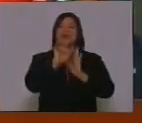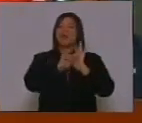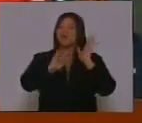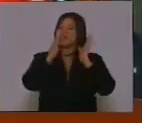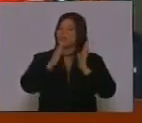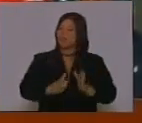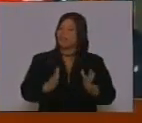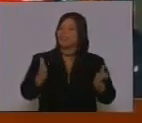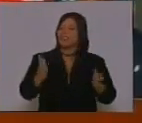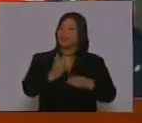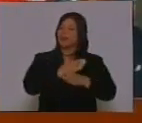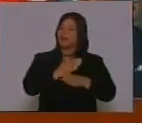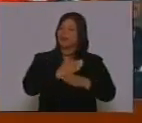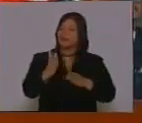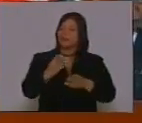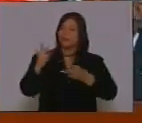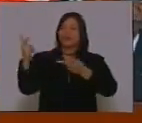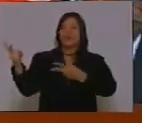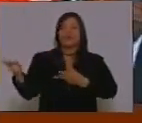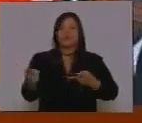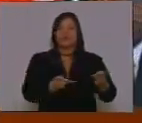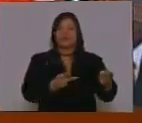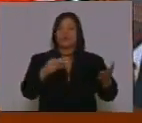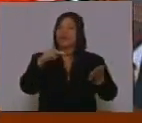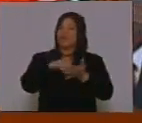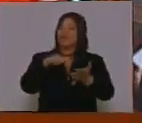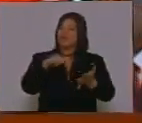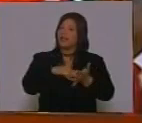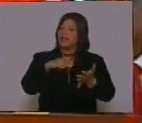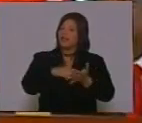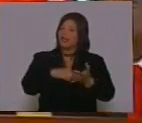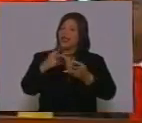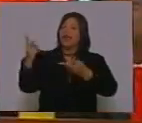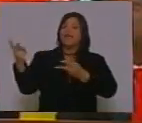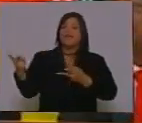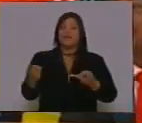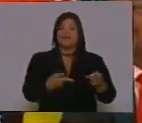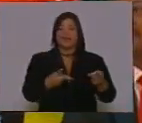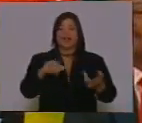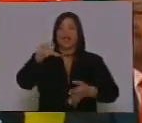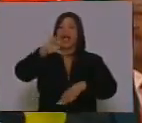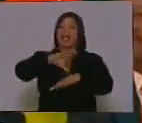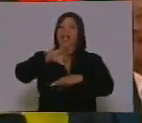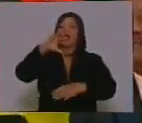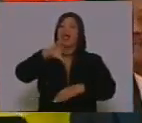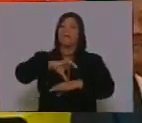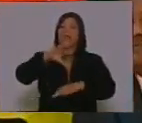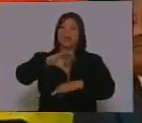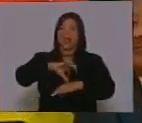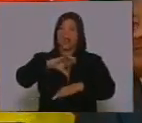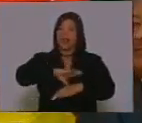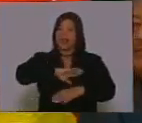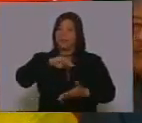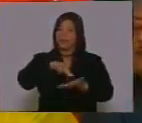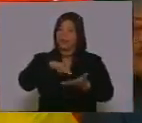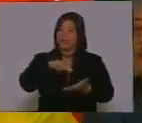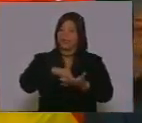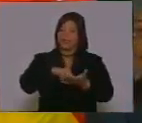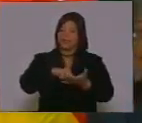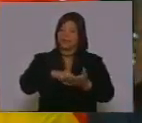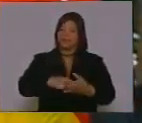constituyentes. Bienvenidos a Miranda, bienvenidos a la capital del estado Miranda.